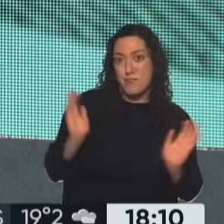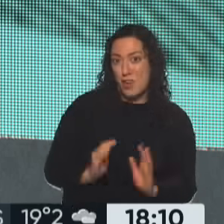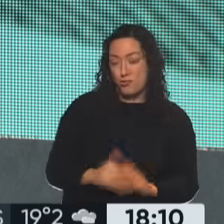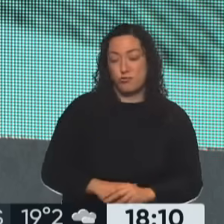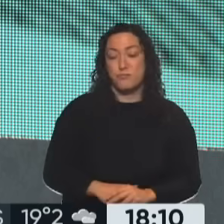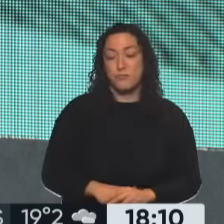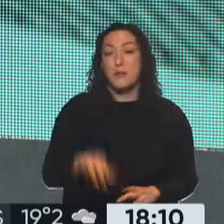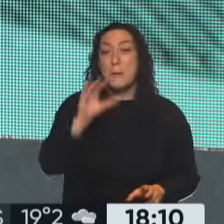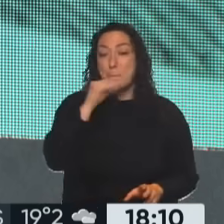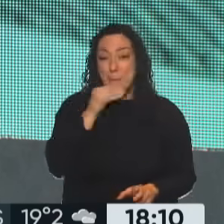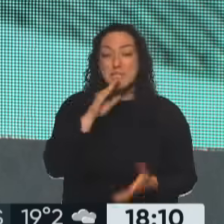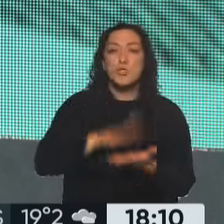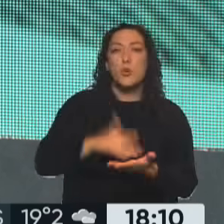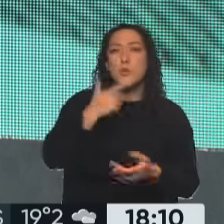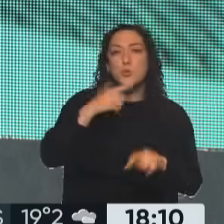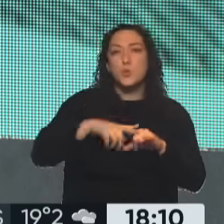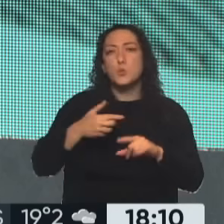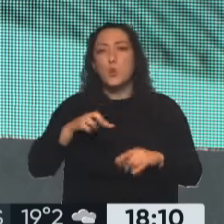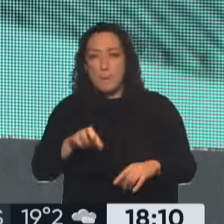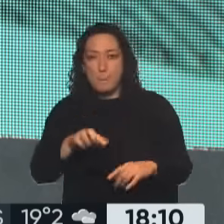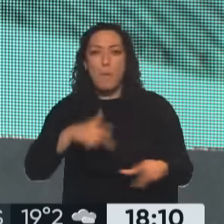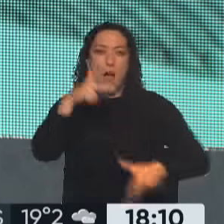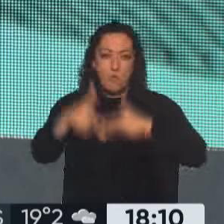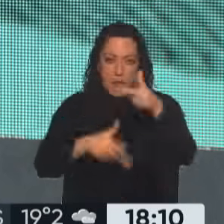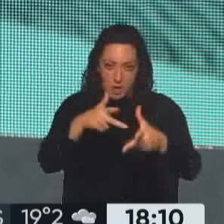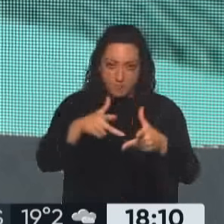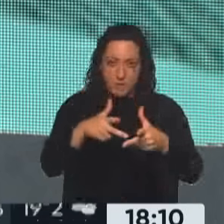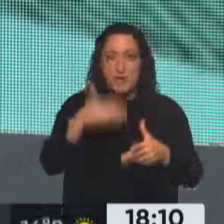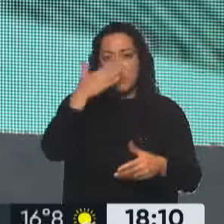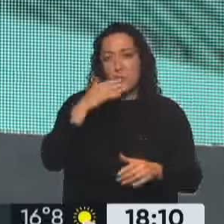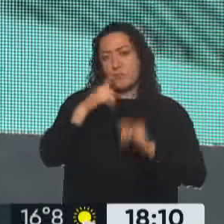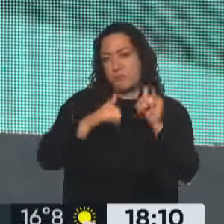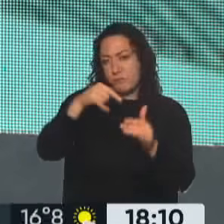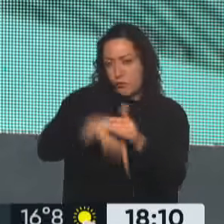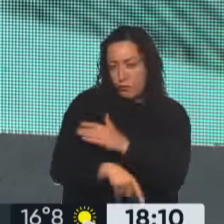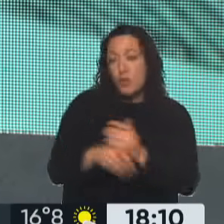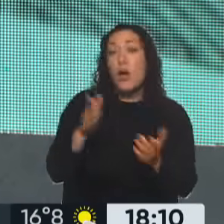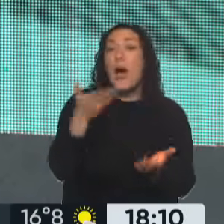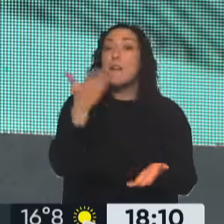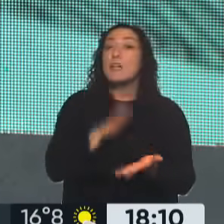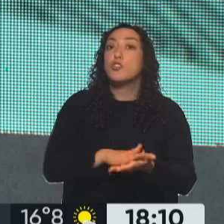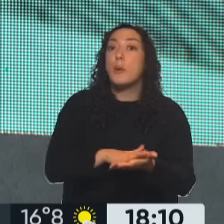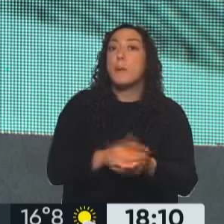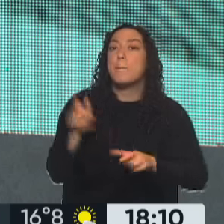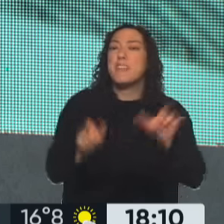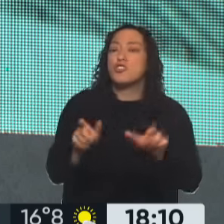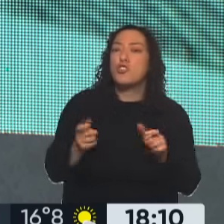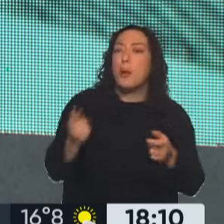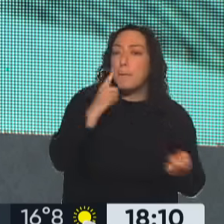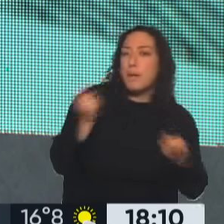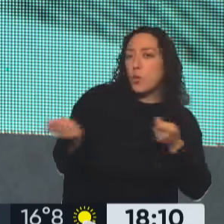Sergio Massa hablando entonces del swap, enseguida vamos a retomar el tema, pero hablando de los especuladores, hablando de las operaciones con